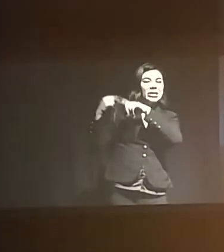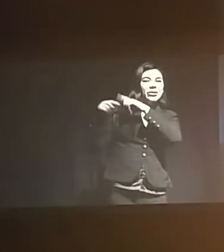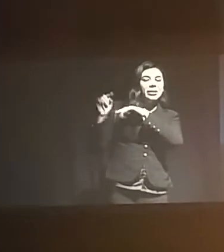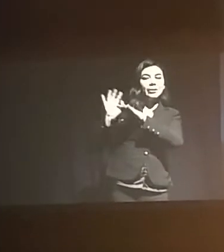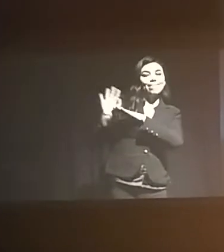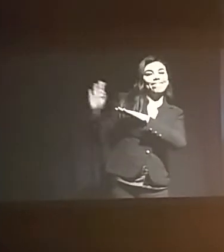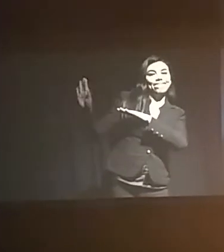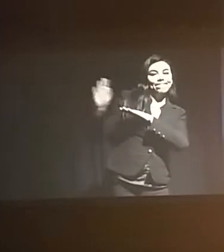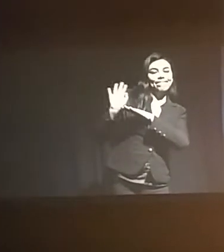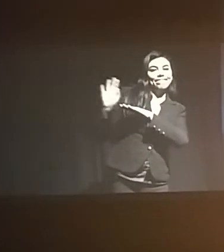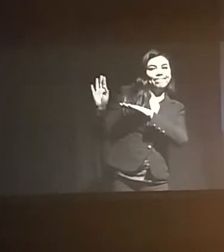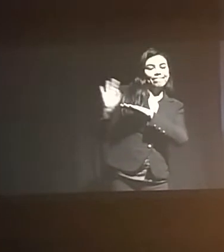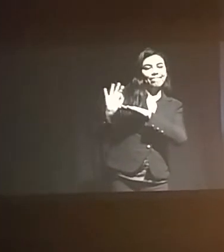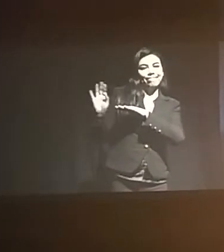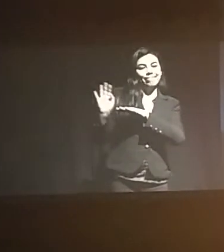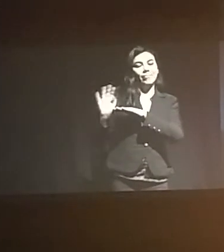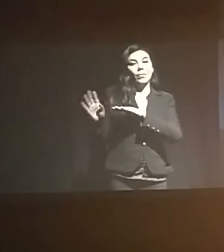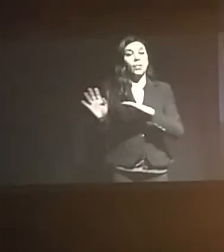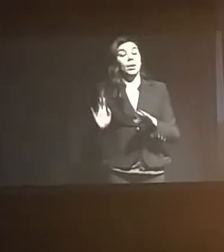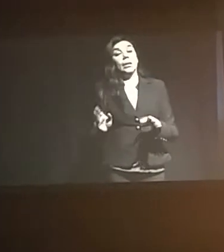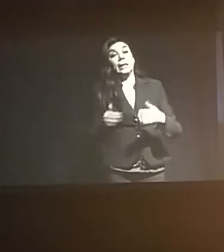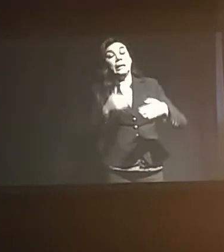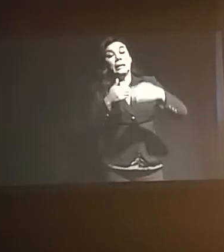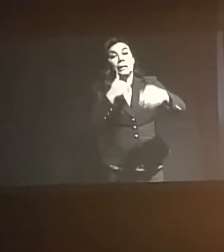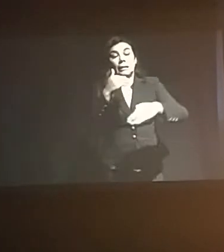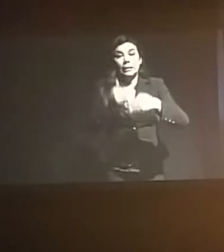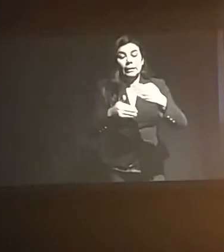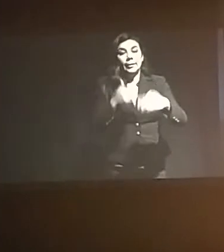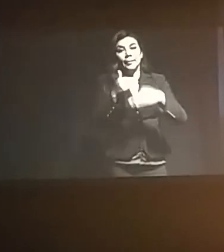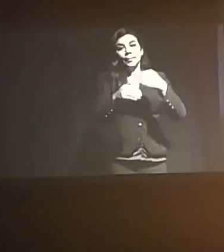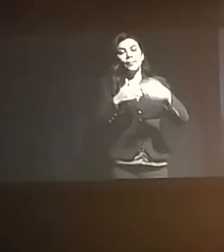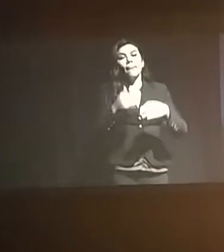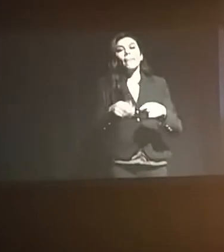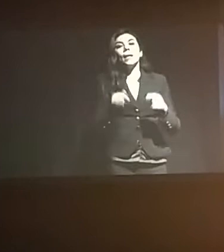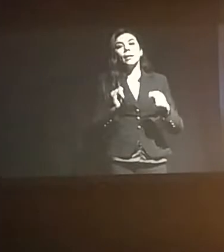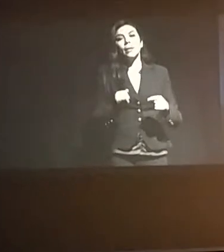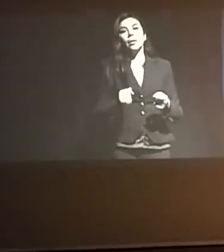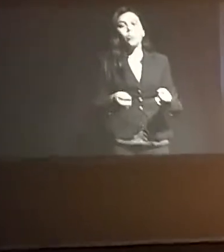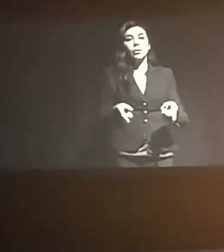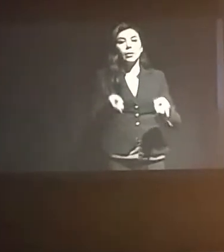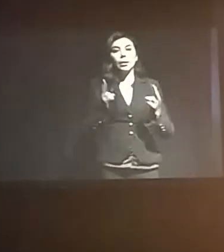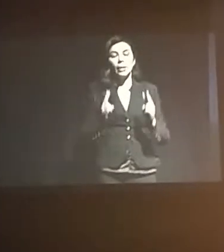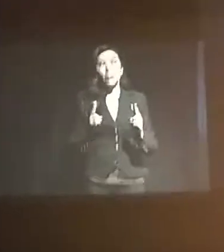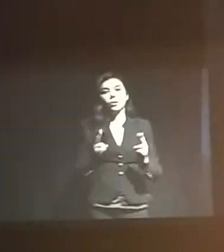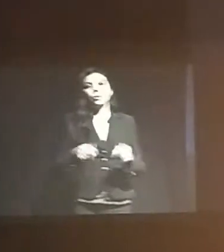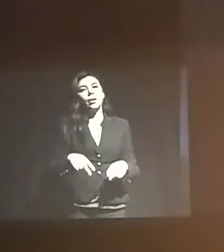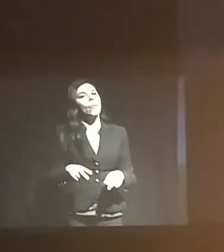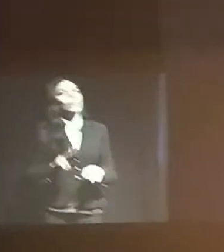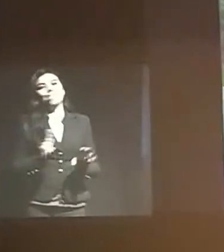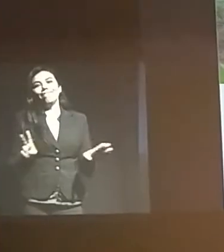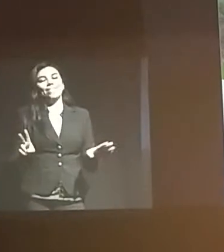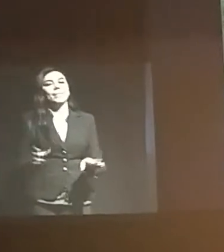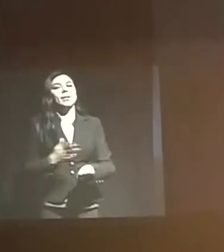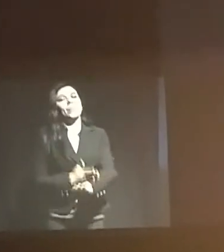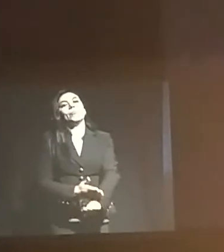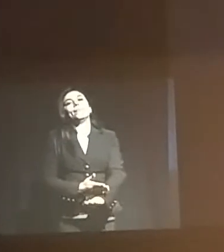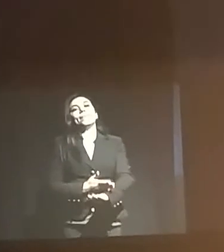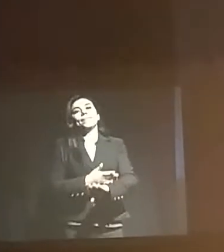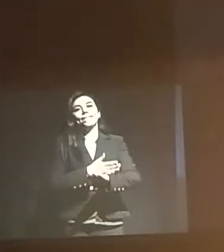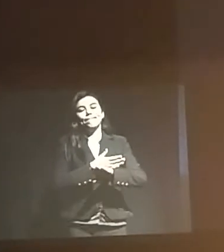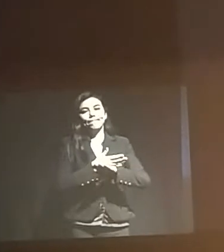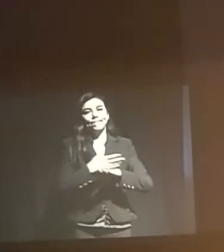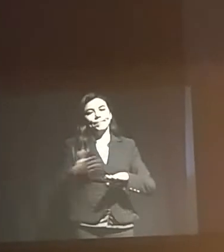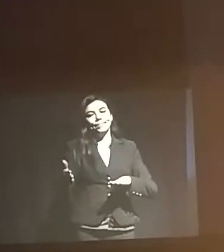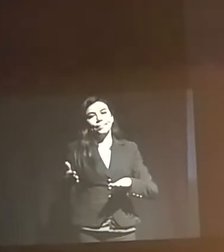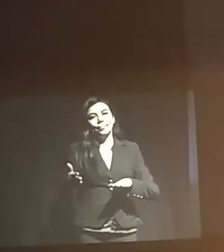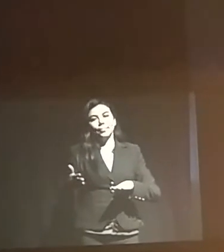de lado, los avances como... Oh, en realidad si es cuestión de derecho, estamos súper atrasados, pero está pasando. Porque aquí los